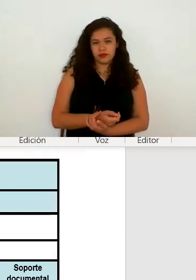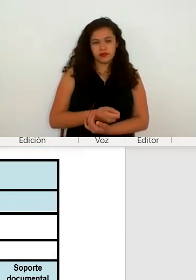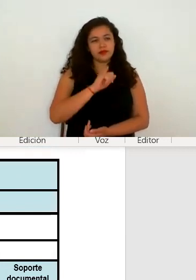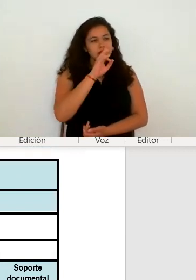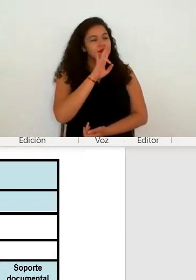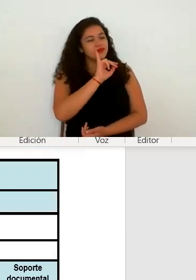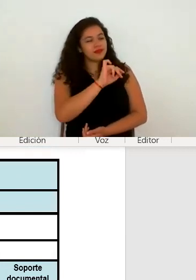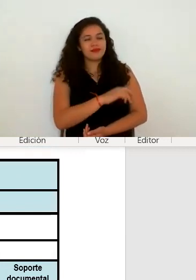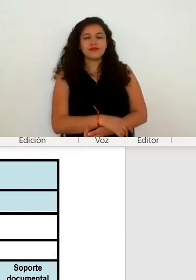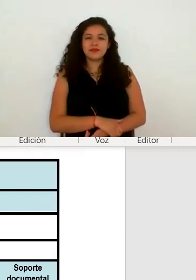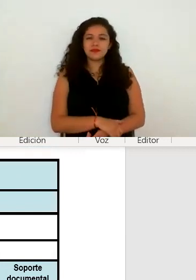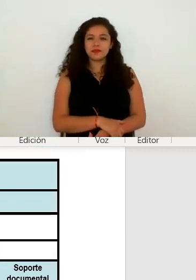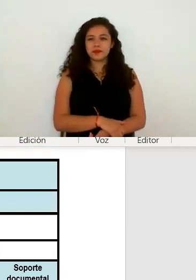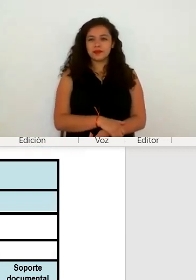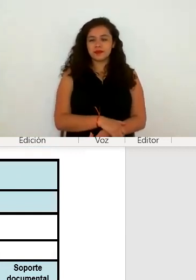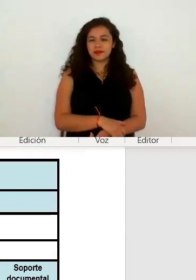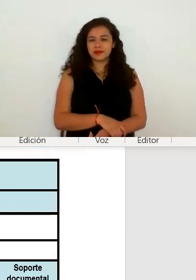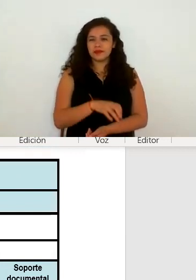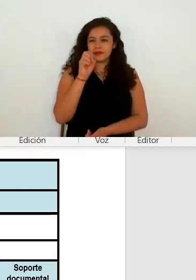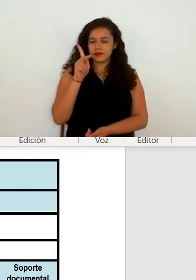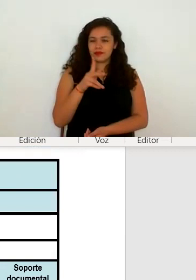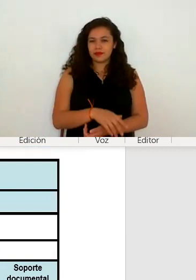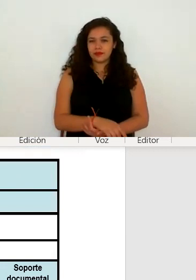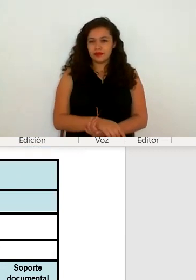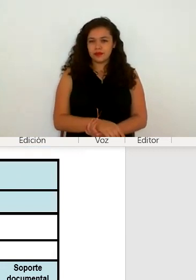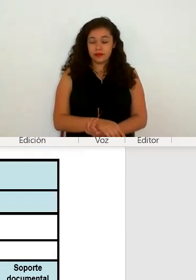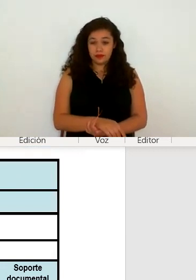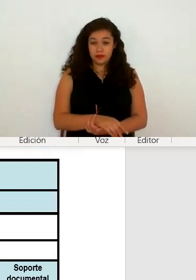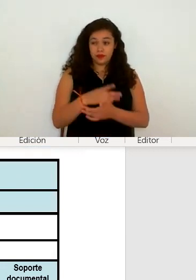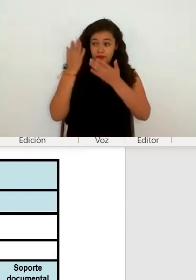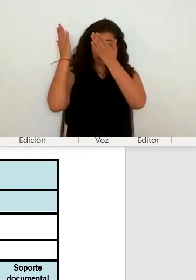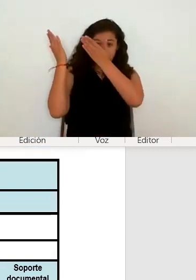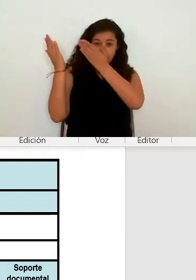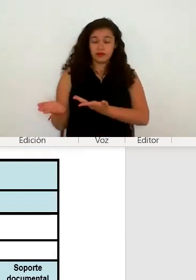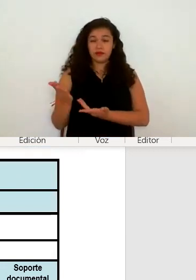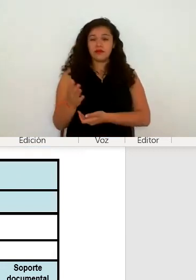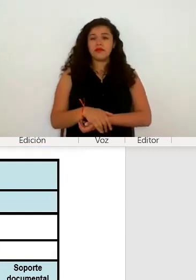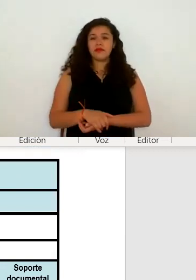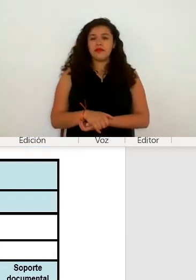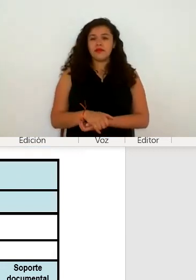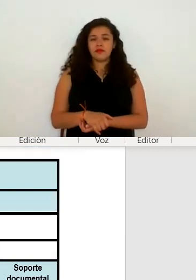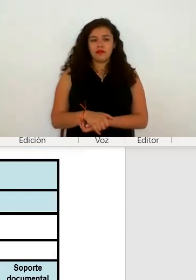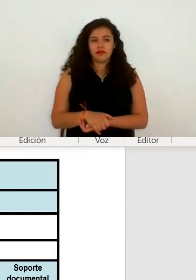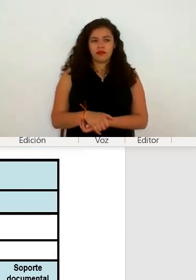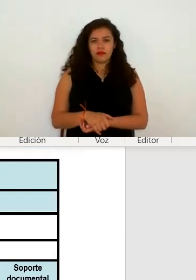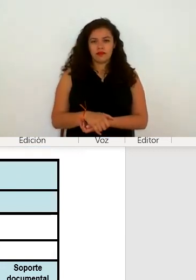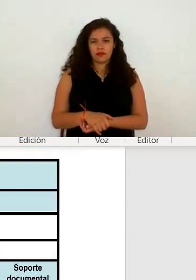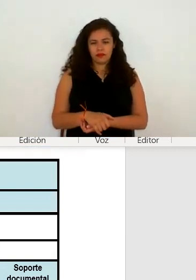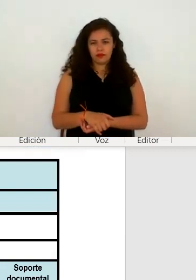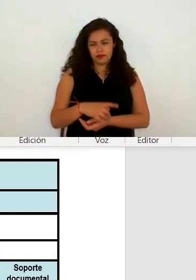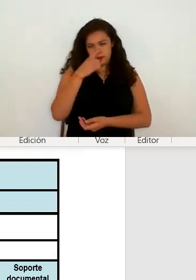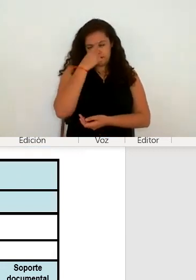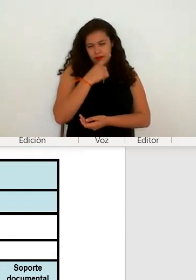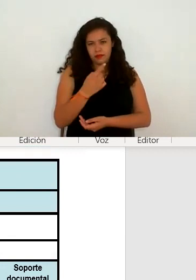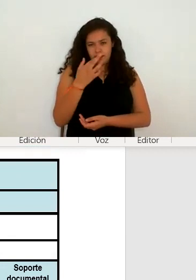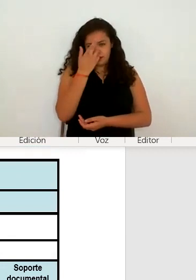Sí, sí se ve. Okay. Miren, este instrumento es el resultado del análisis de